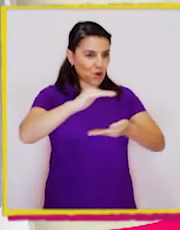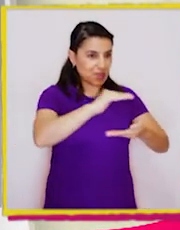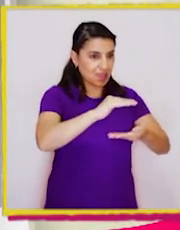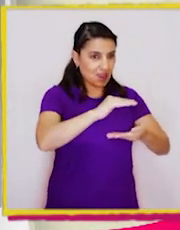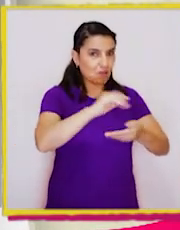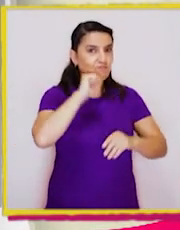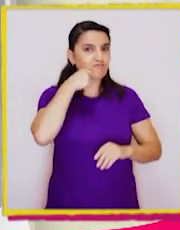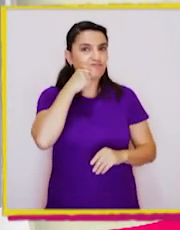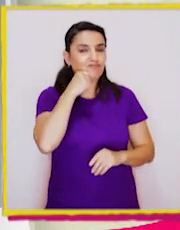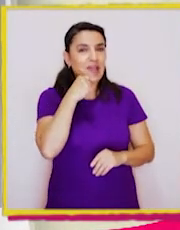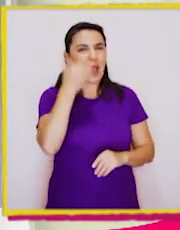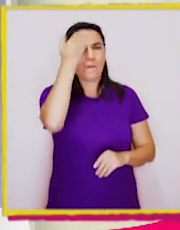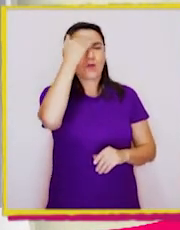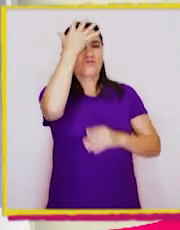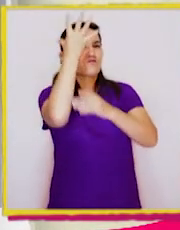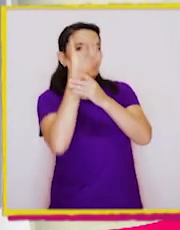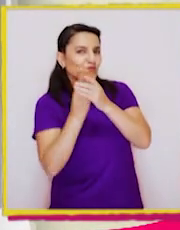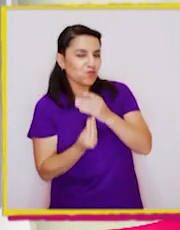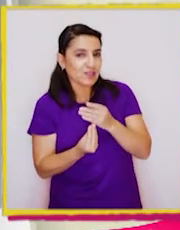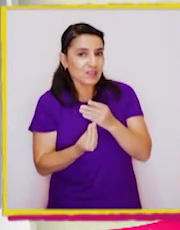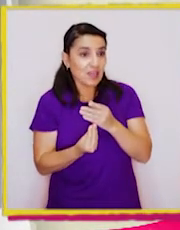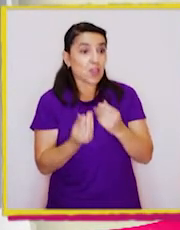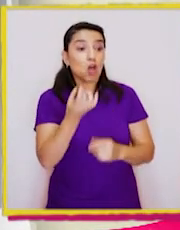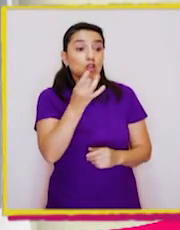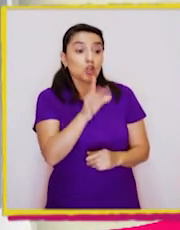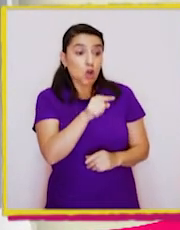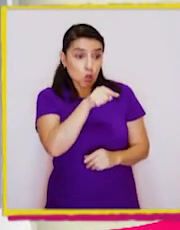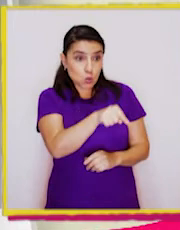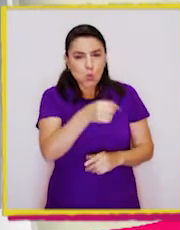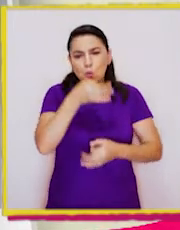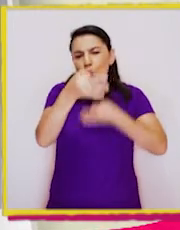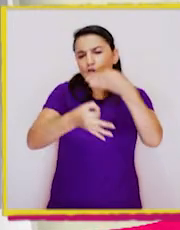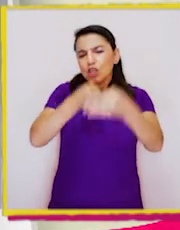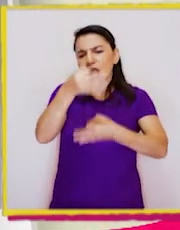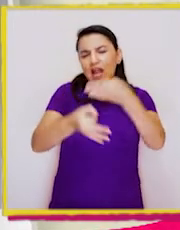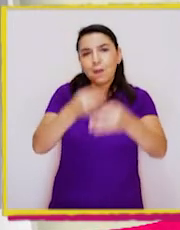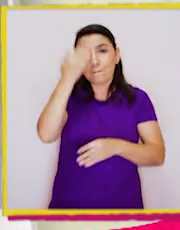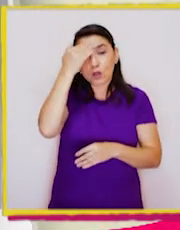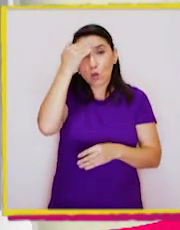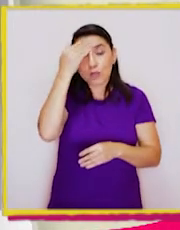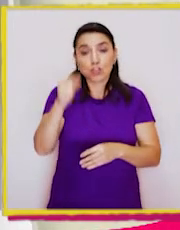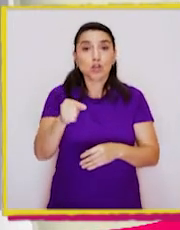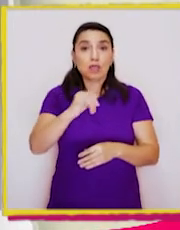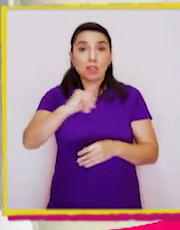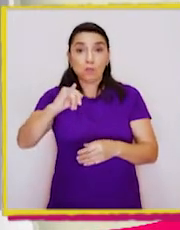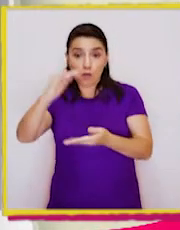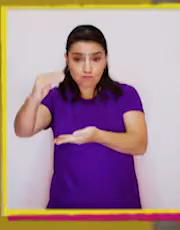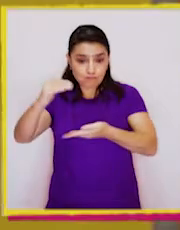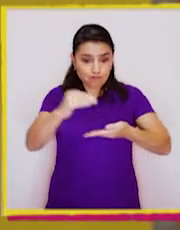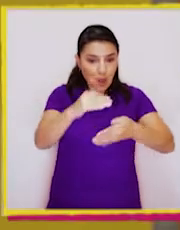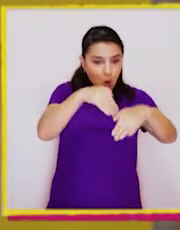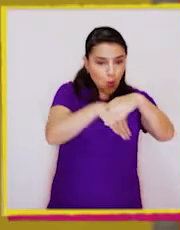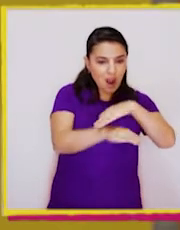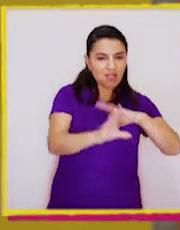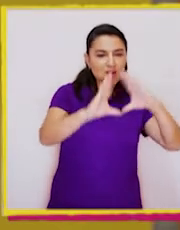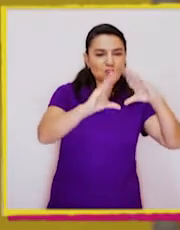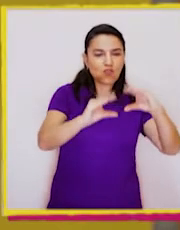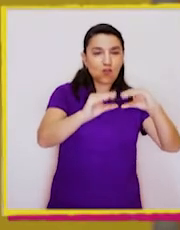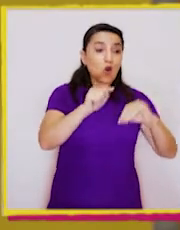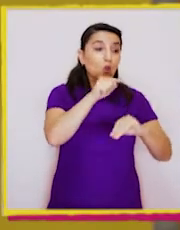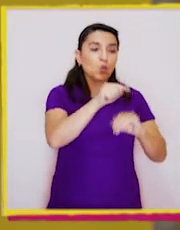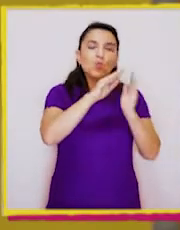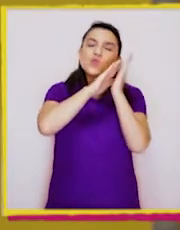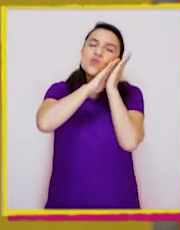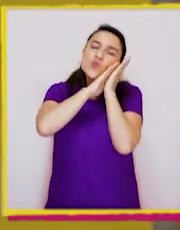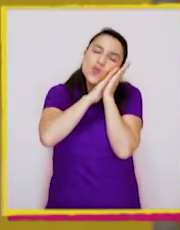llaman quitapesares, le explicó. Solo tienes que contarles tus preocupaciones y guardarlos debajo de tu almohada. Mientras